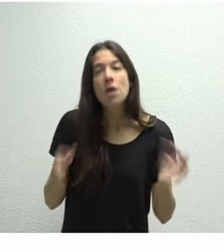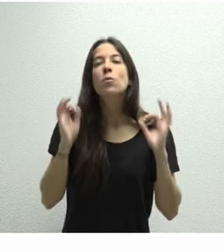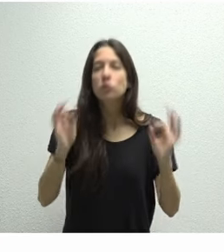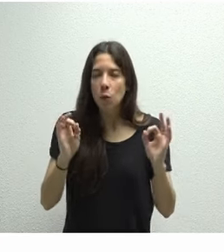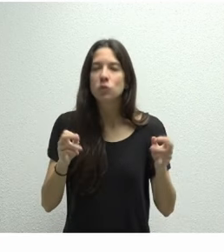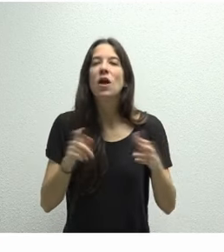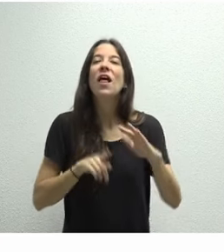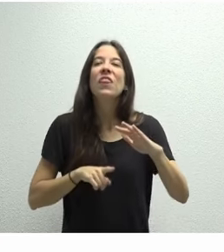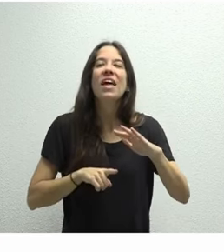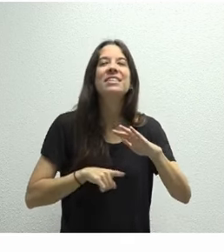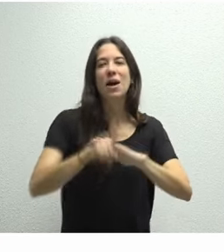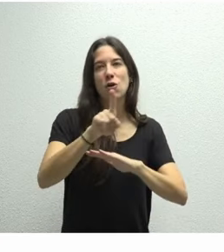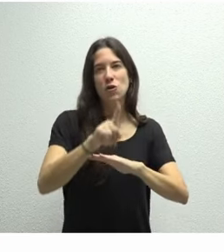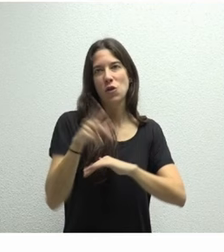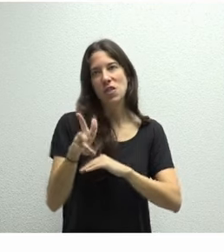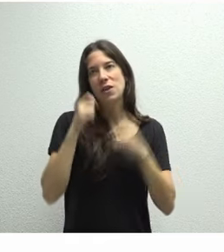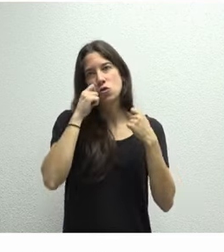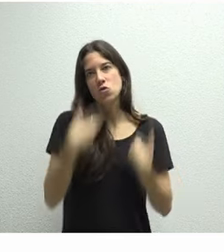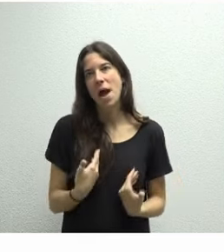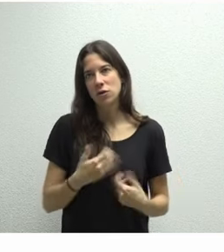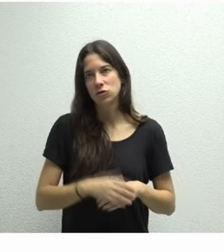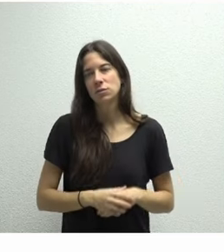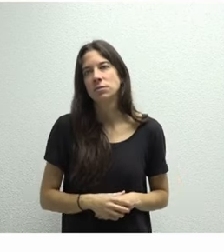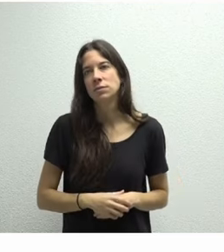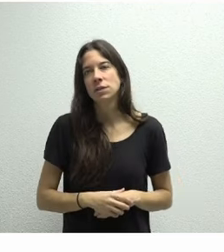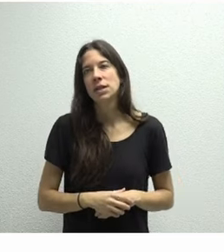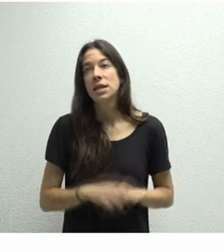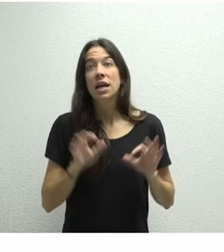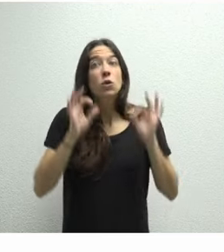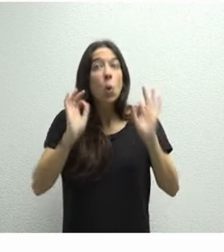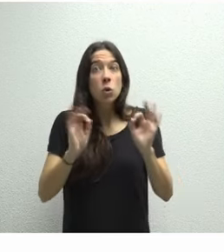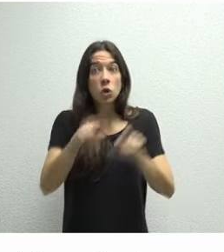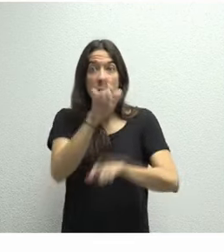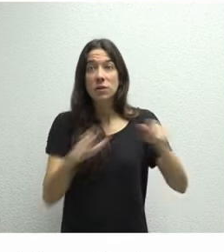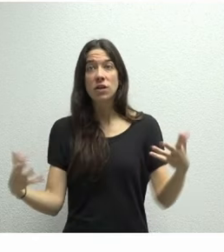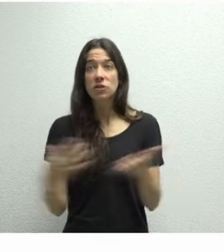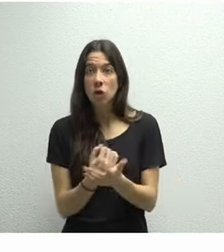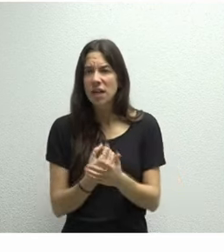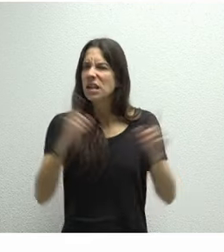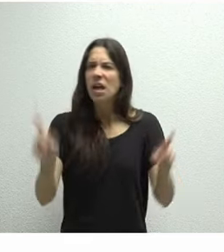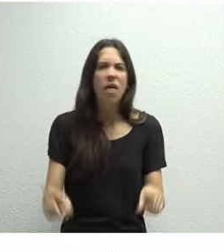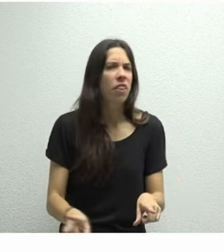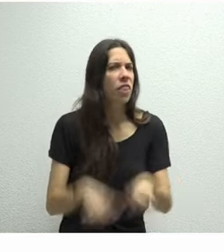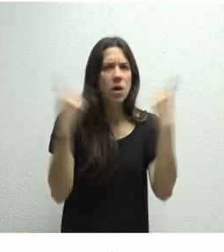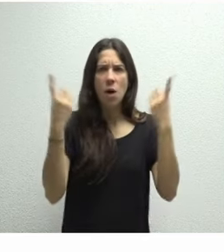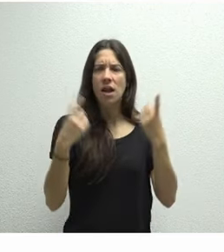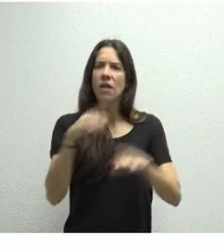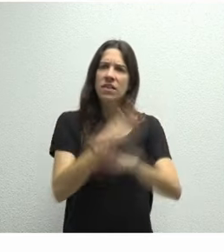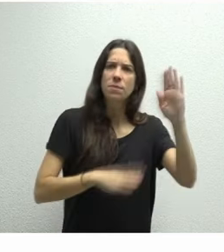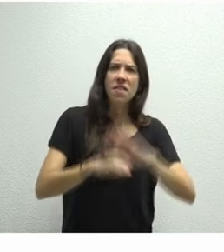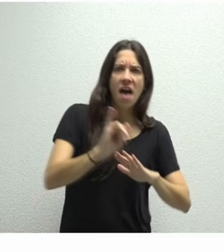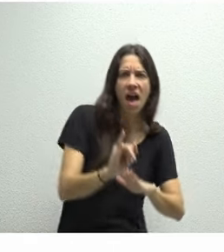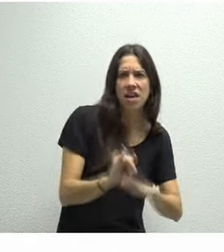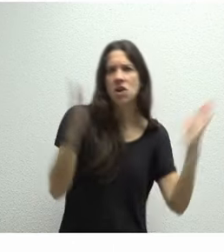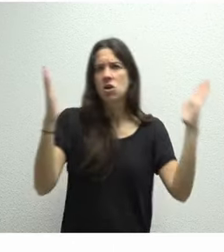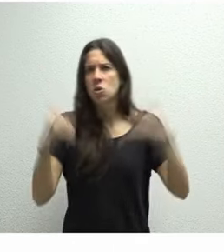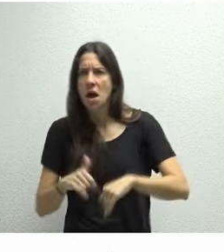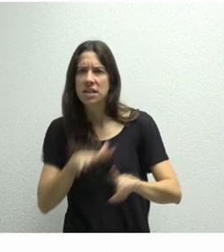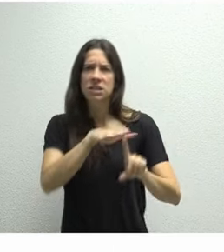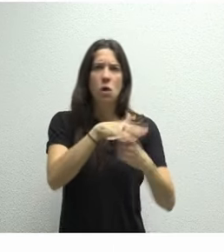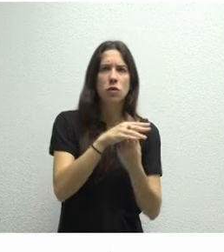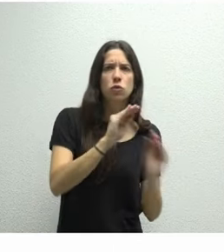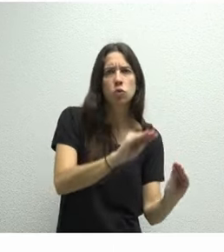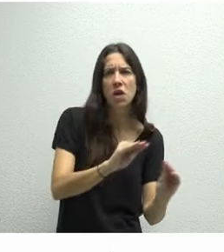el de los Derechos Humanos que es precisamente que todas las personas independientemente de su discapacidad o su situación